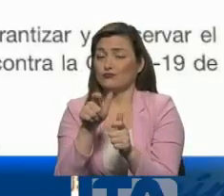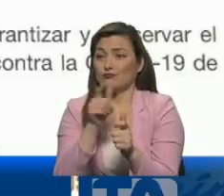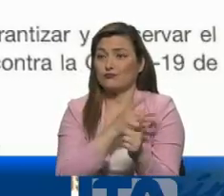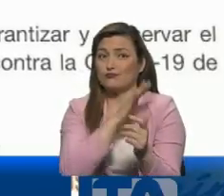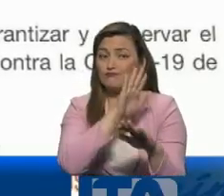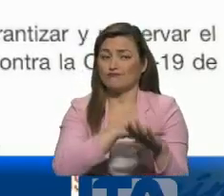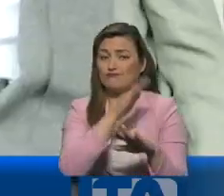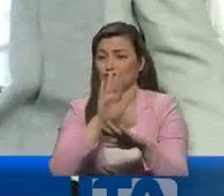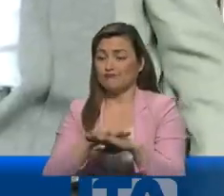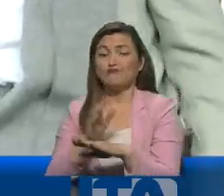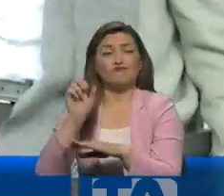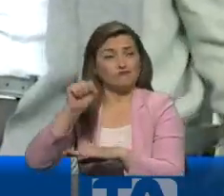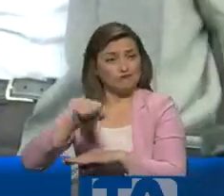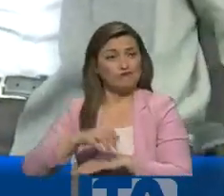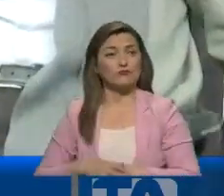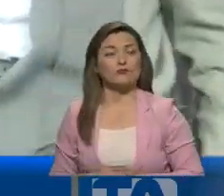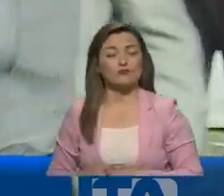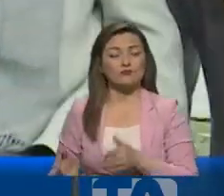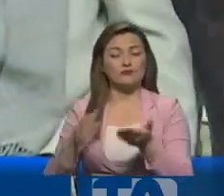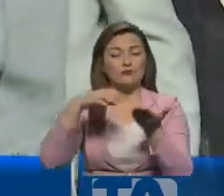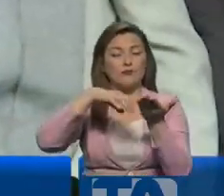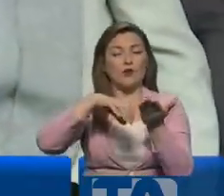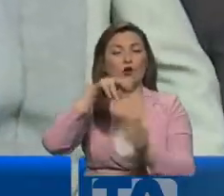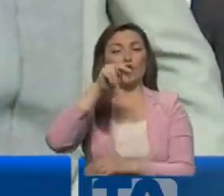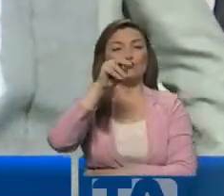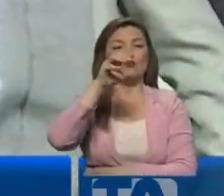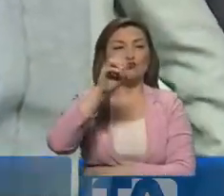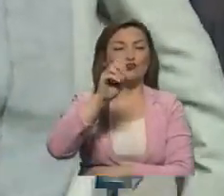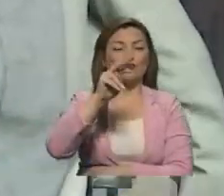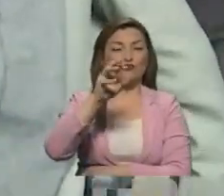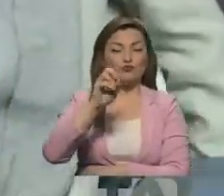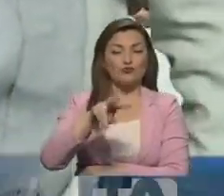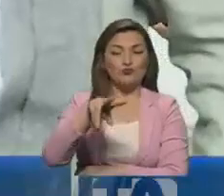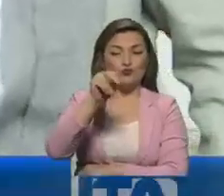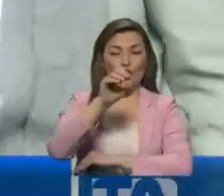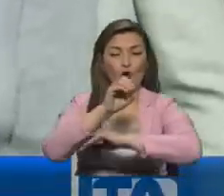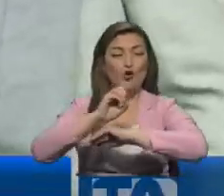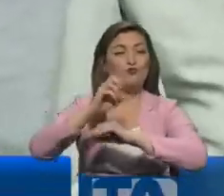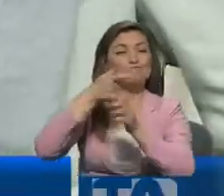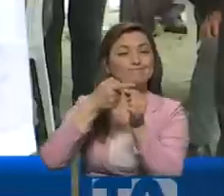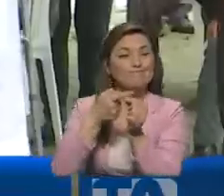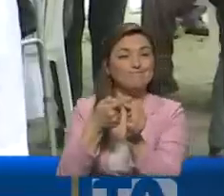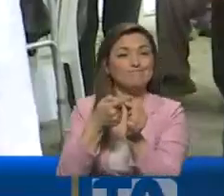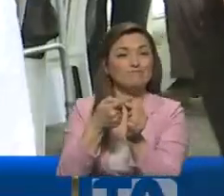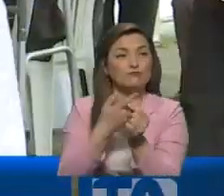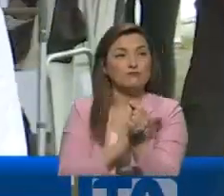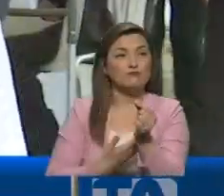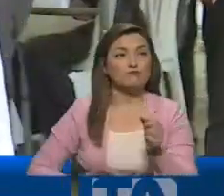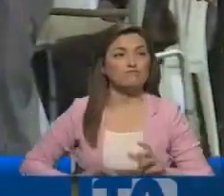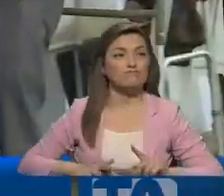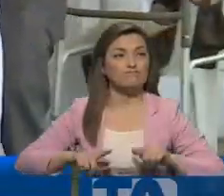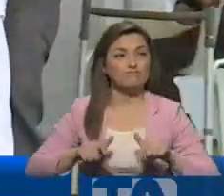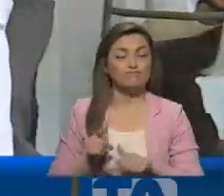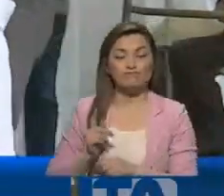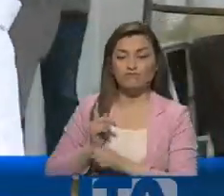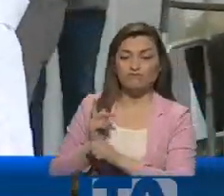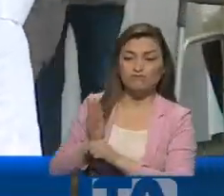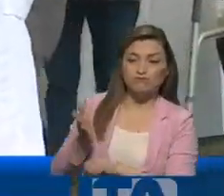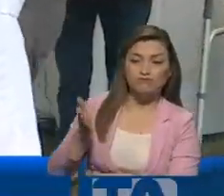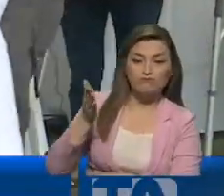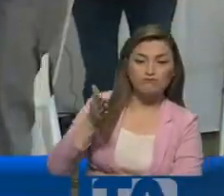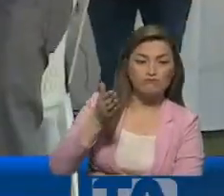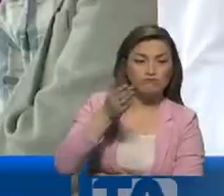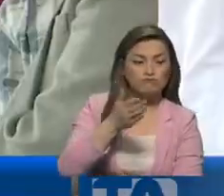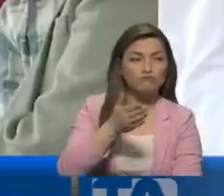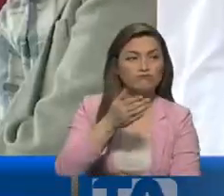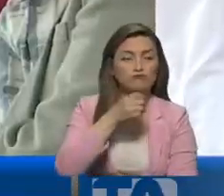fueron convocadas. Mientras tanto, en la parroquia de Nono, al noroccidente de Quito, el primer mandatario realizaba un recorrido para verificar que